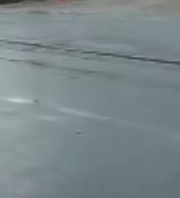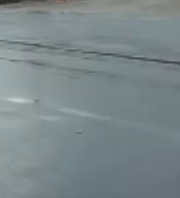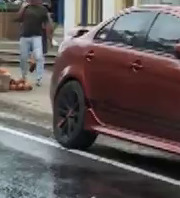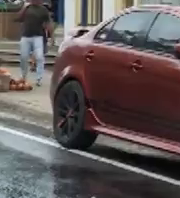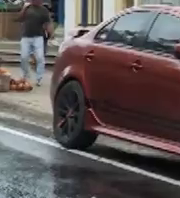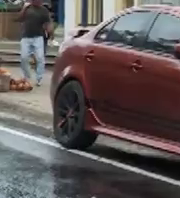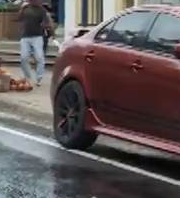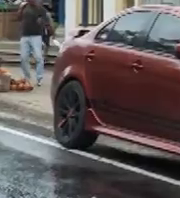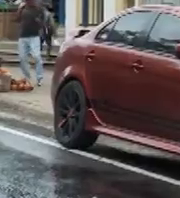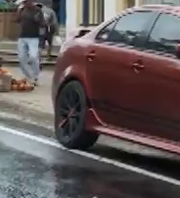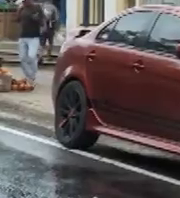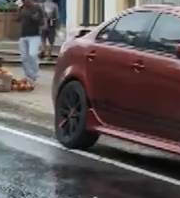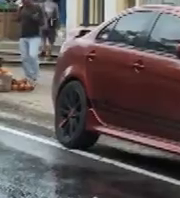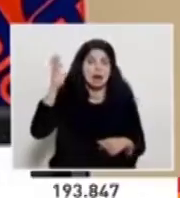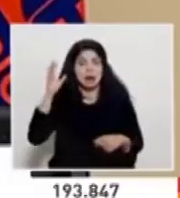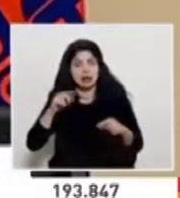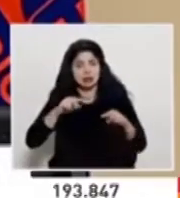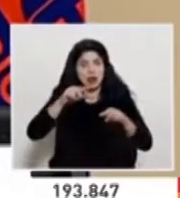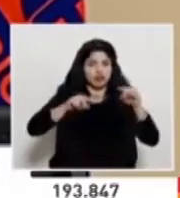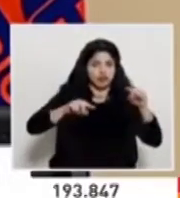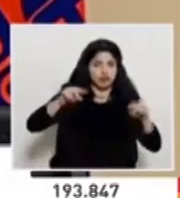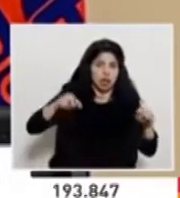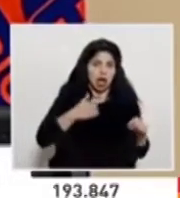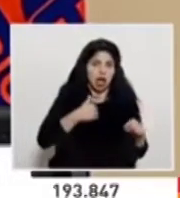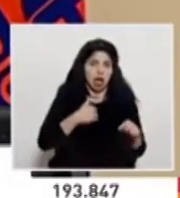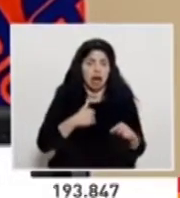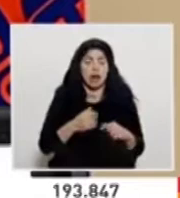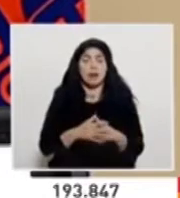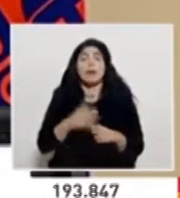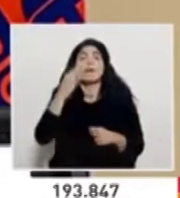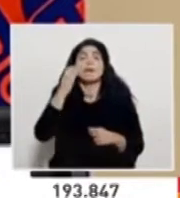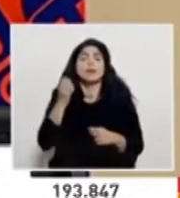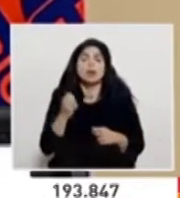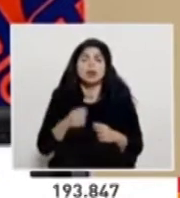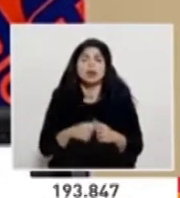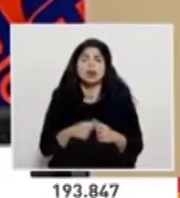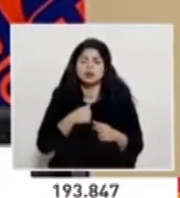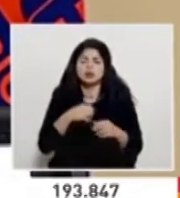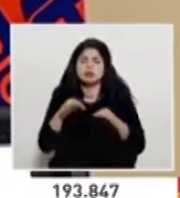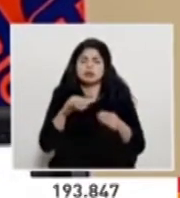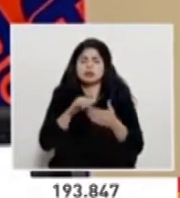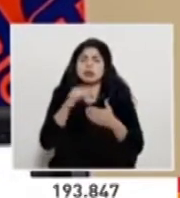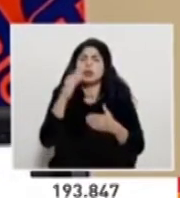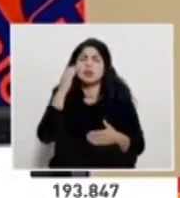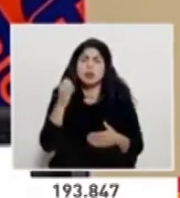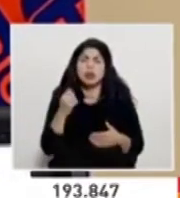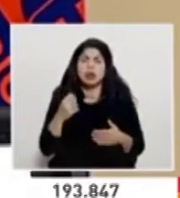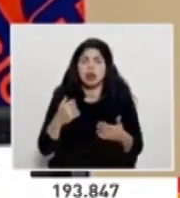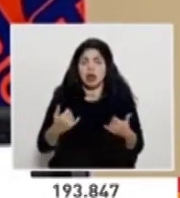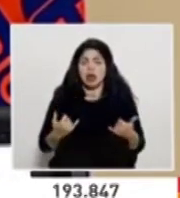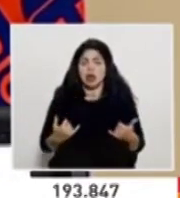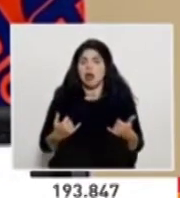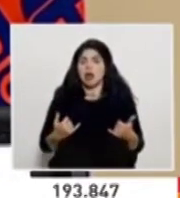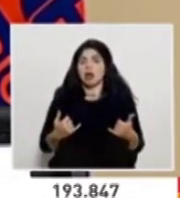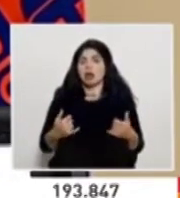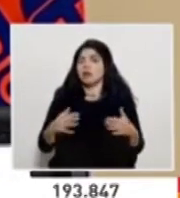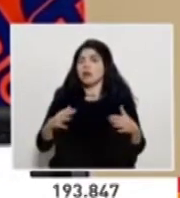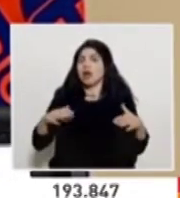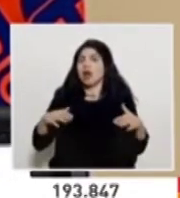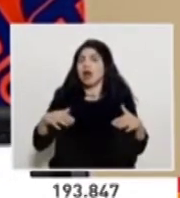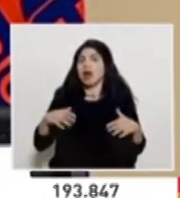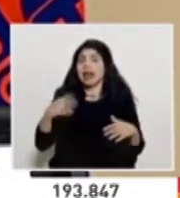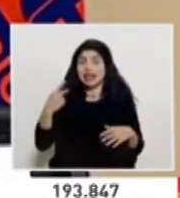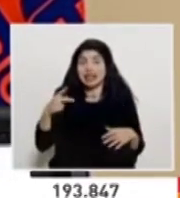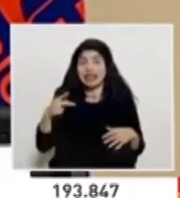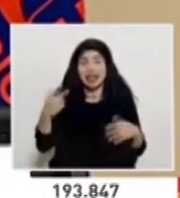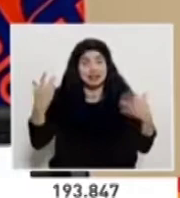bajó de forma considerable realmente también importante mencionar que el cantón de golfito permanecía en alerta naranja desde diciembre